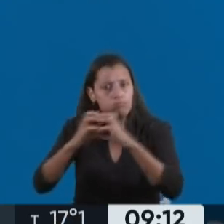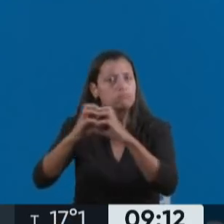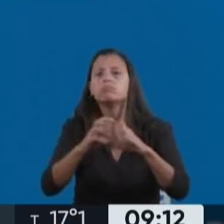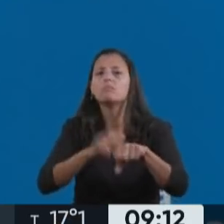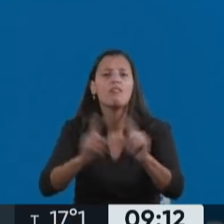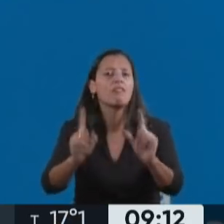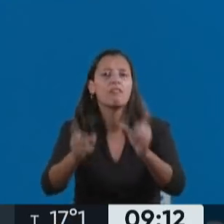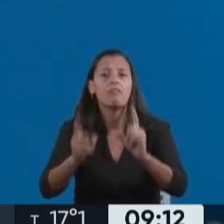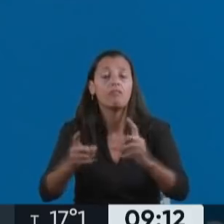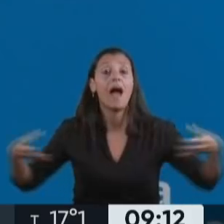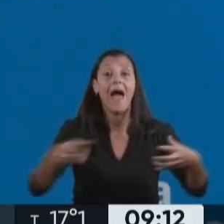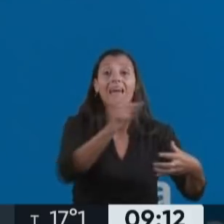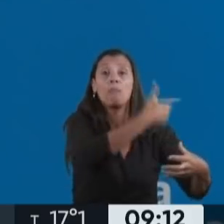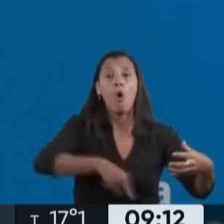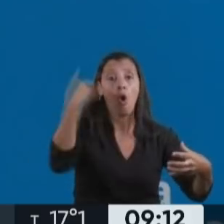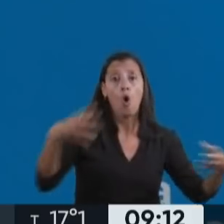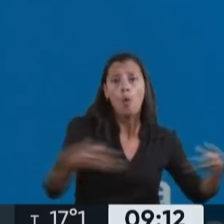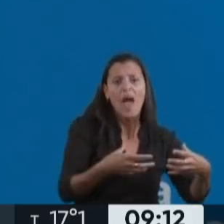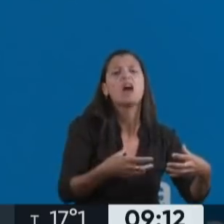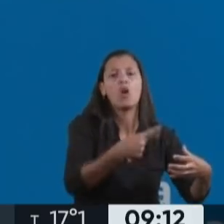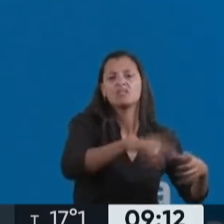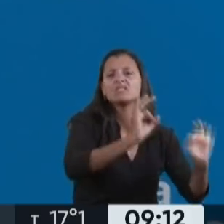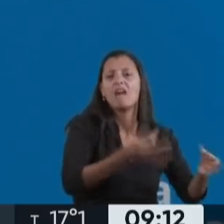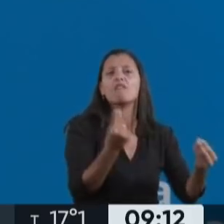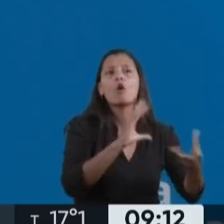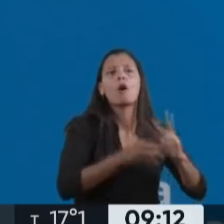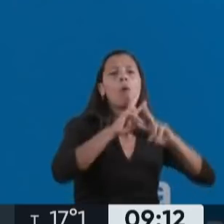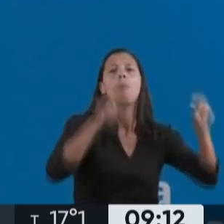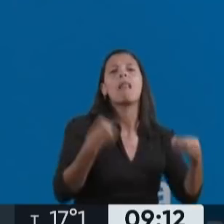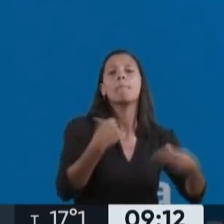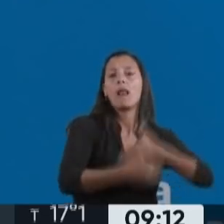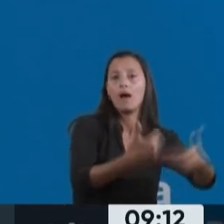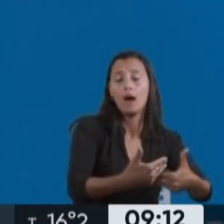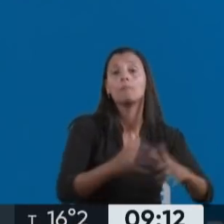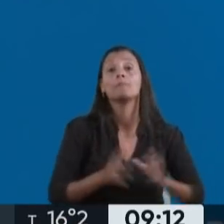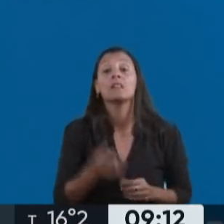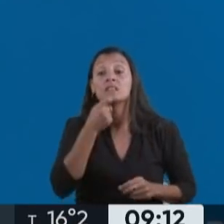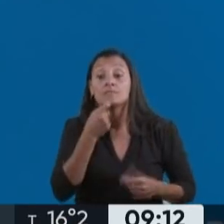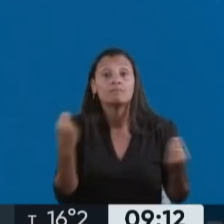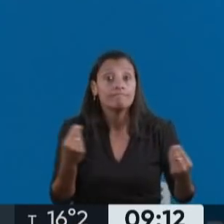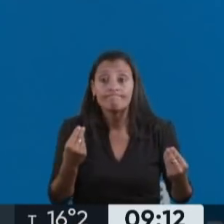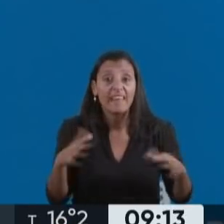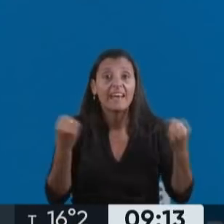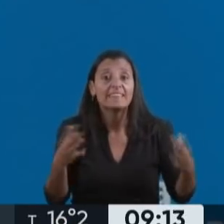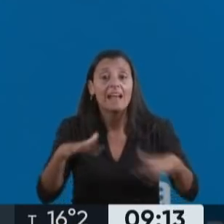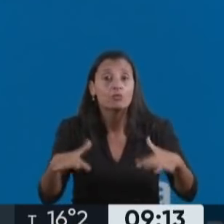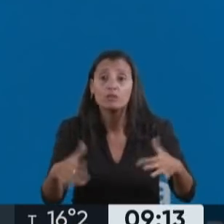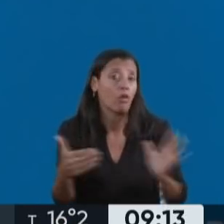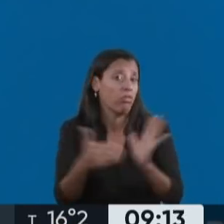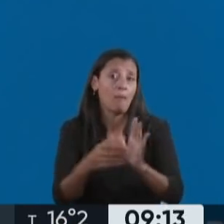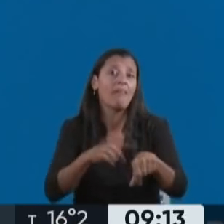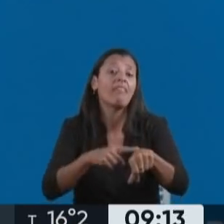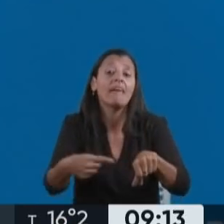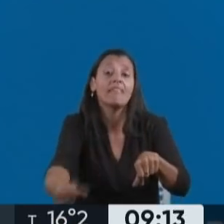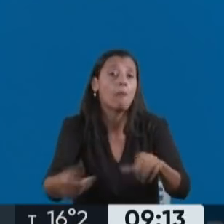en el equipo de gobierno sobre cómo llevarlos adelante, y con respecto a qué va a suceder lo sabremos en las próximas horas porque todo depende de